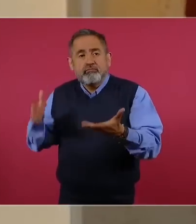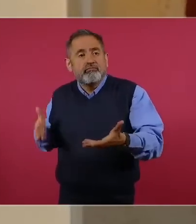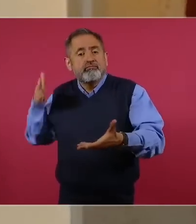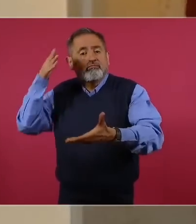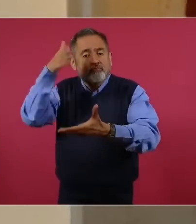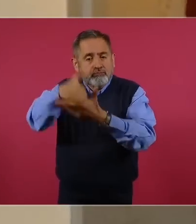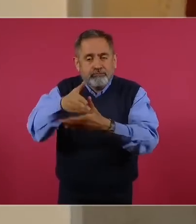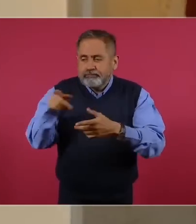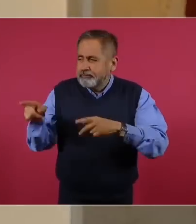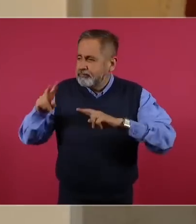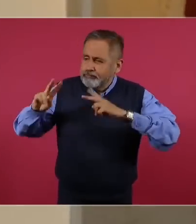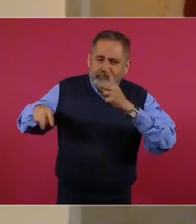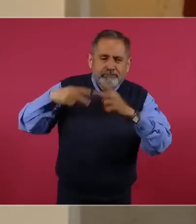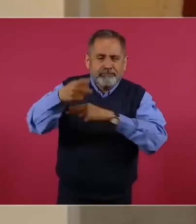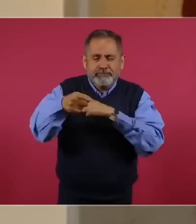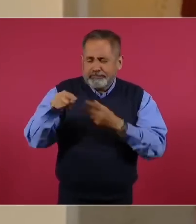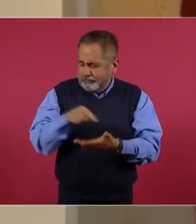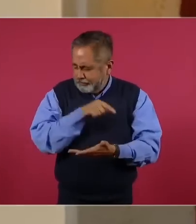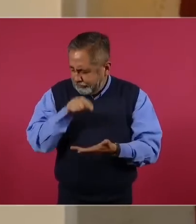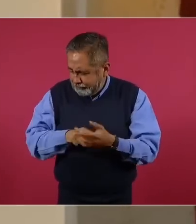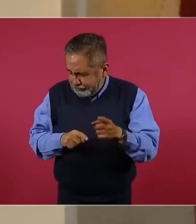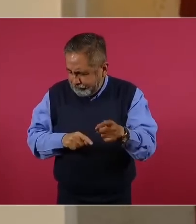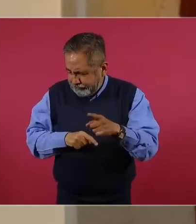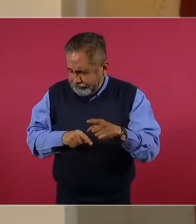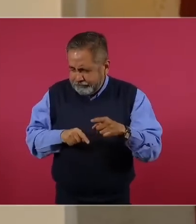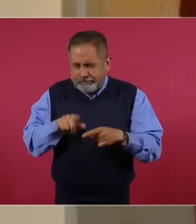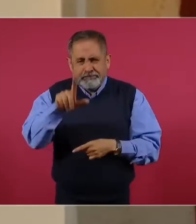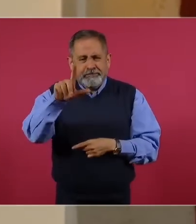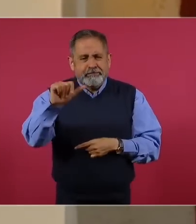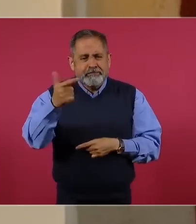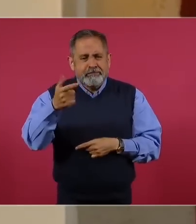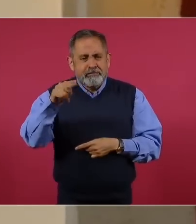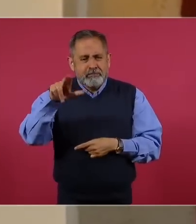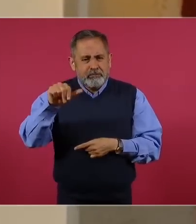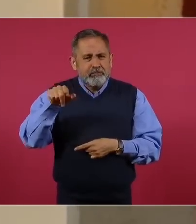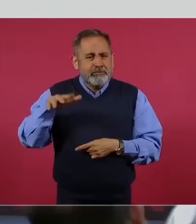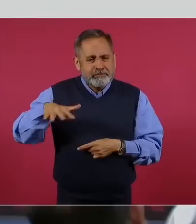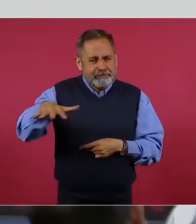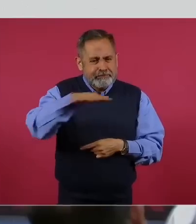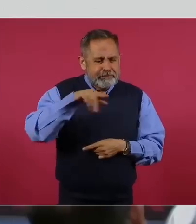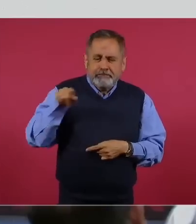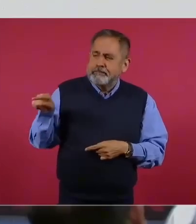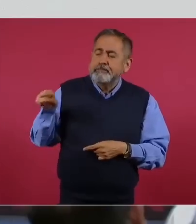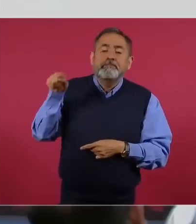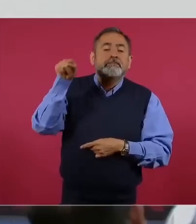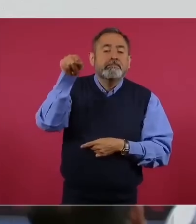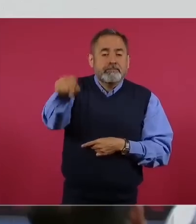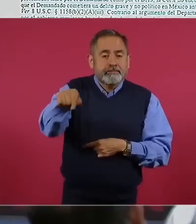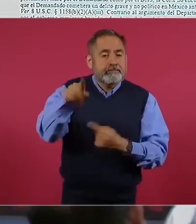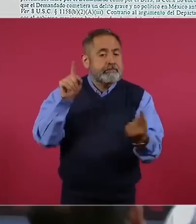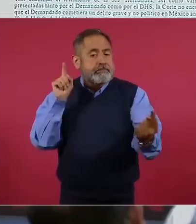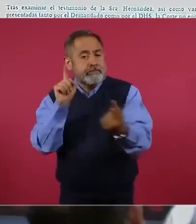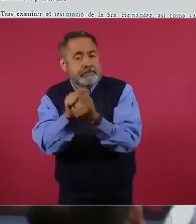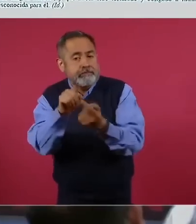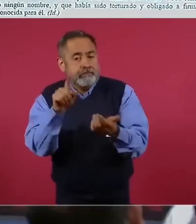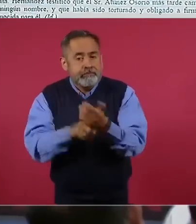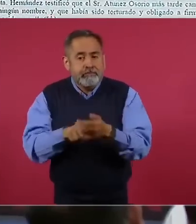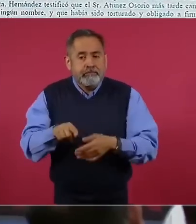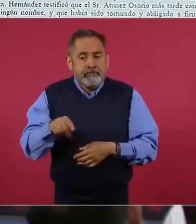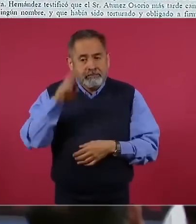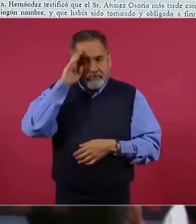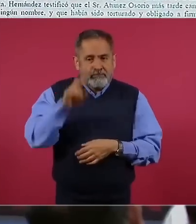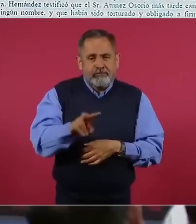acto a La Laguna y que ahí me encontré con el señor